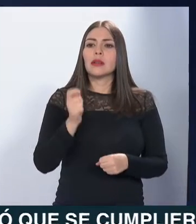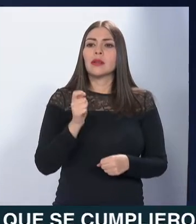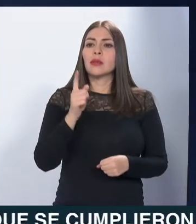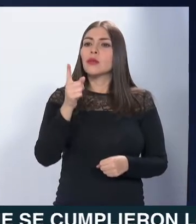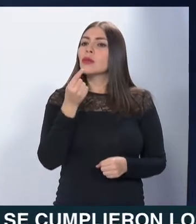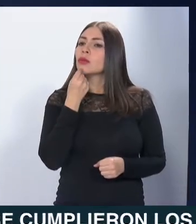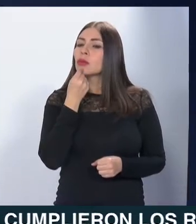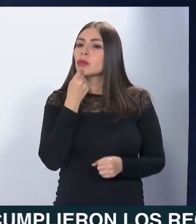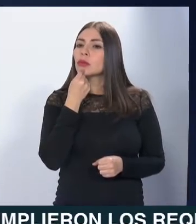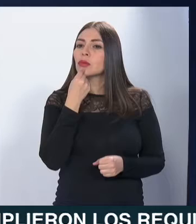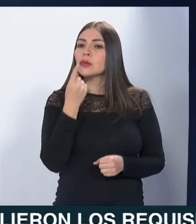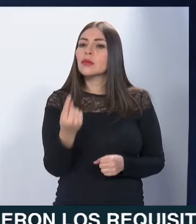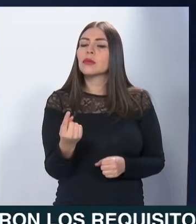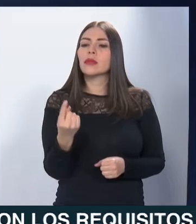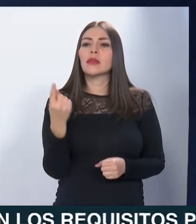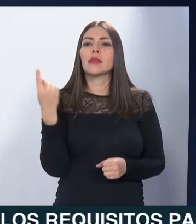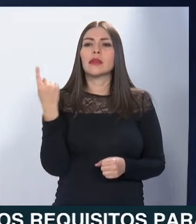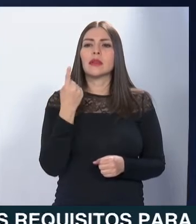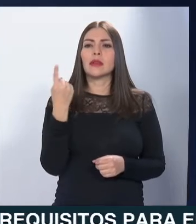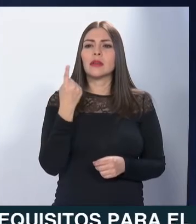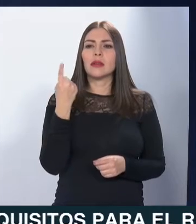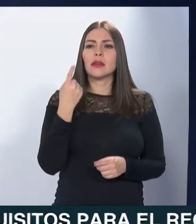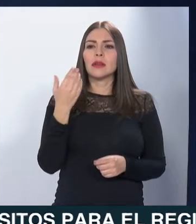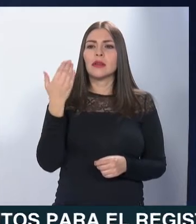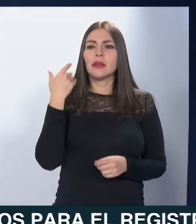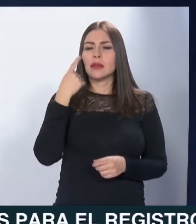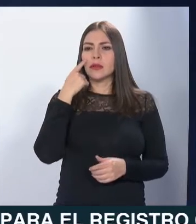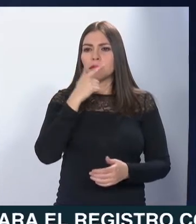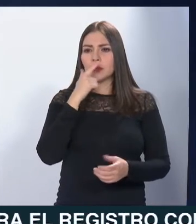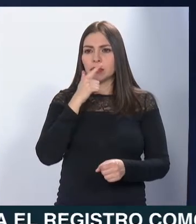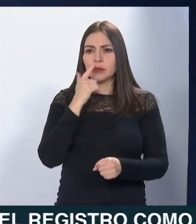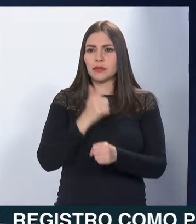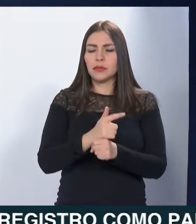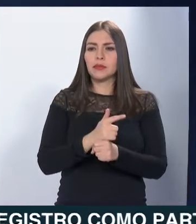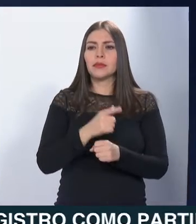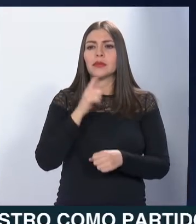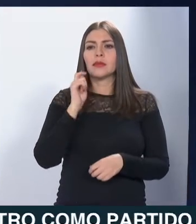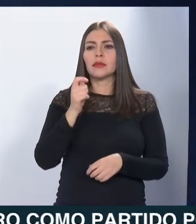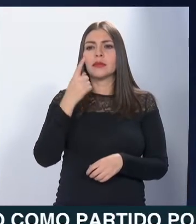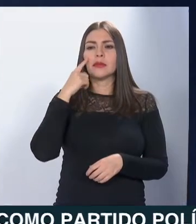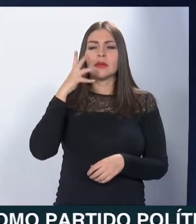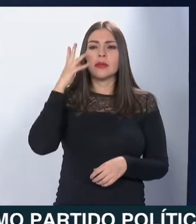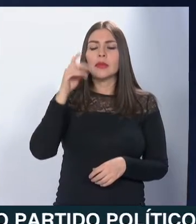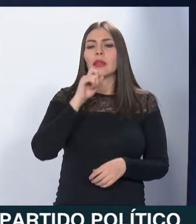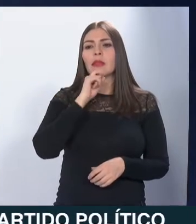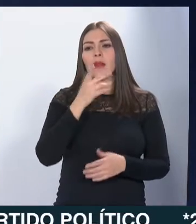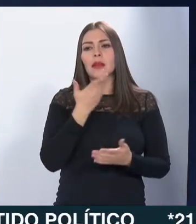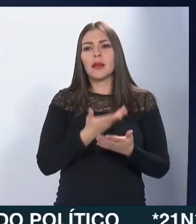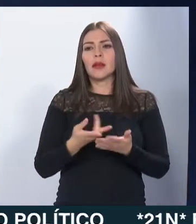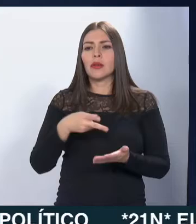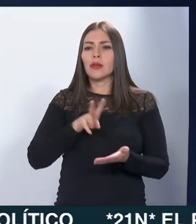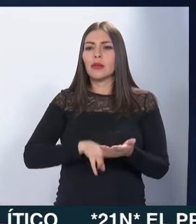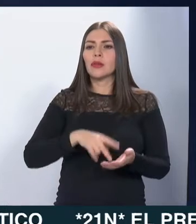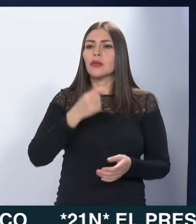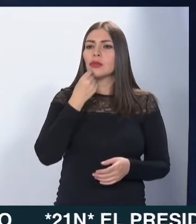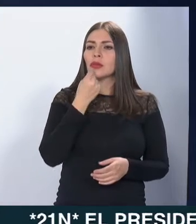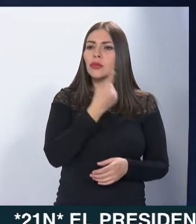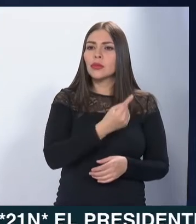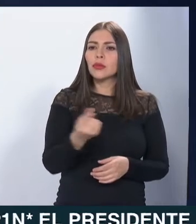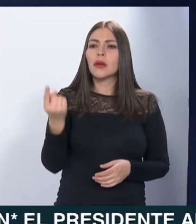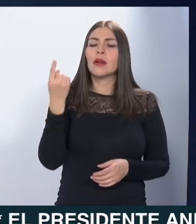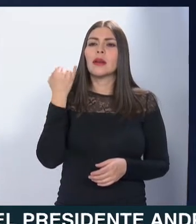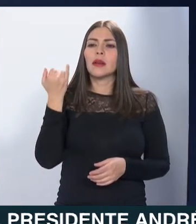niño para el que no había futuro, no tenía horizonte de futuro. Es un niño también abandonado,